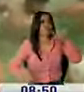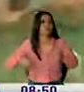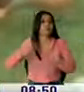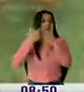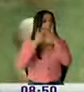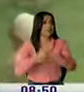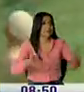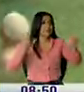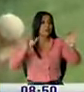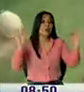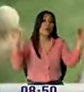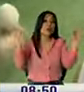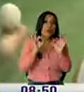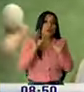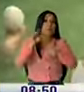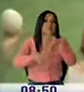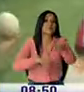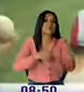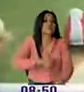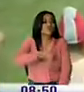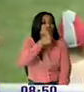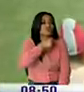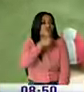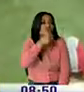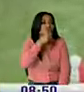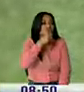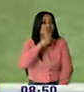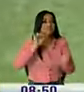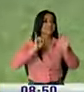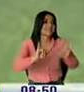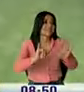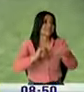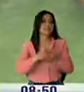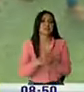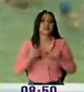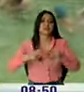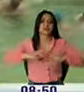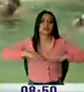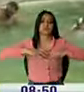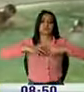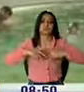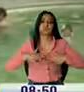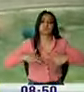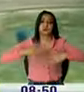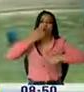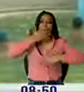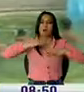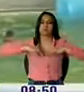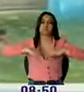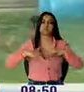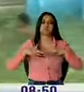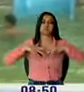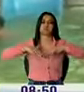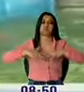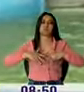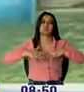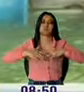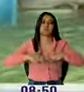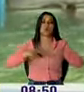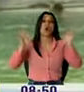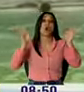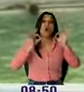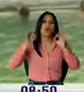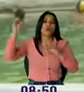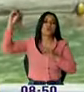una piscina de la tercera edad. Contamos con hidromasajes y de igual manera tenemos unos chorritos